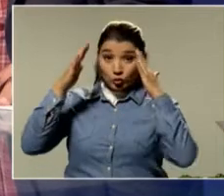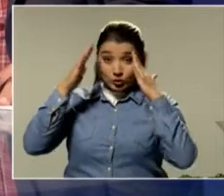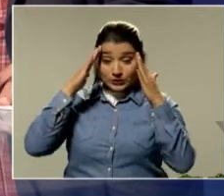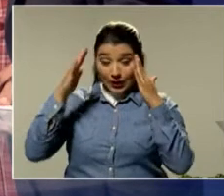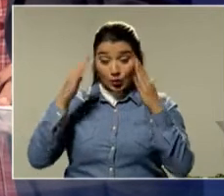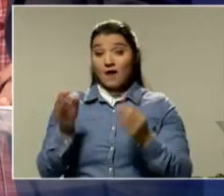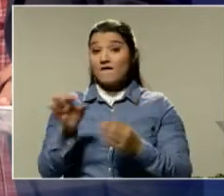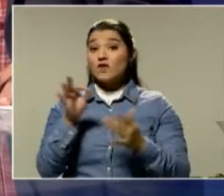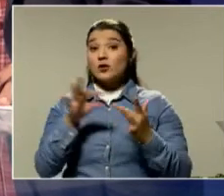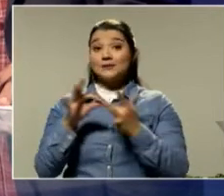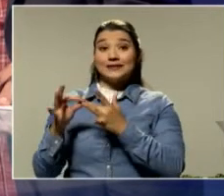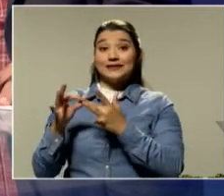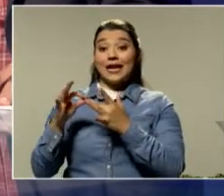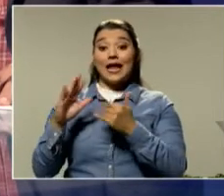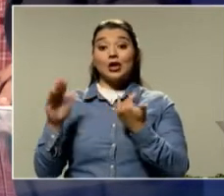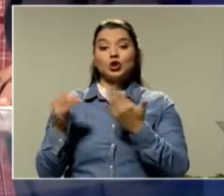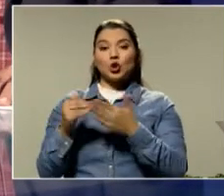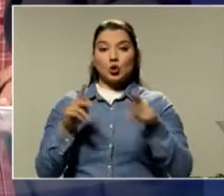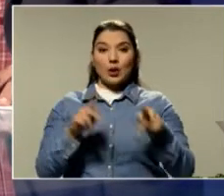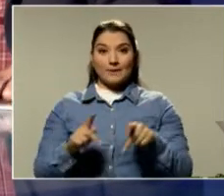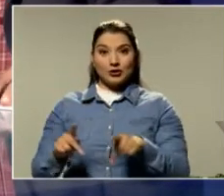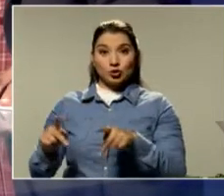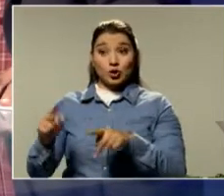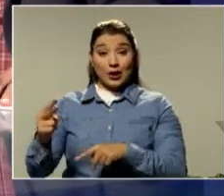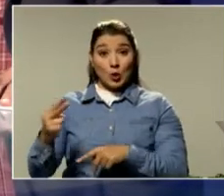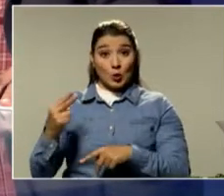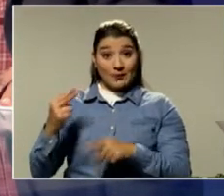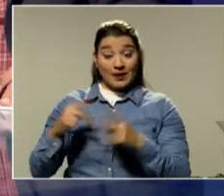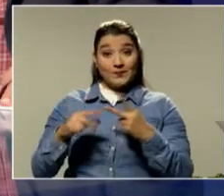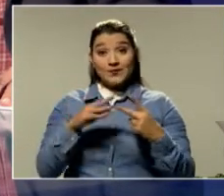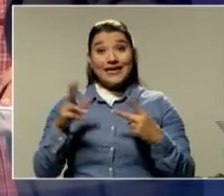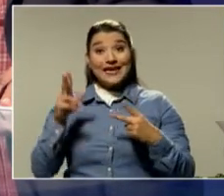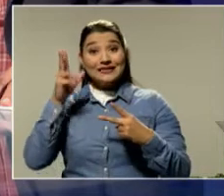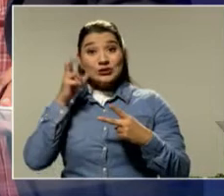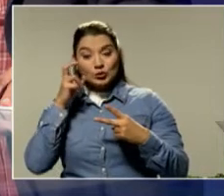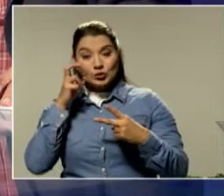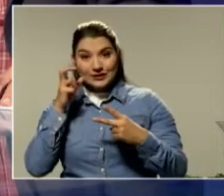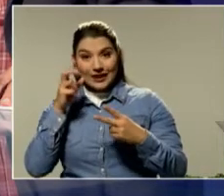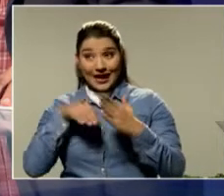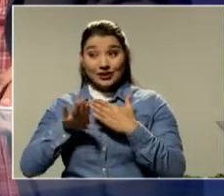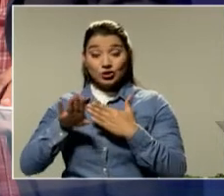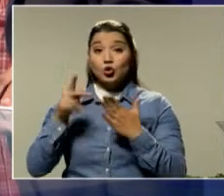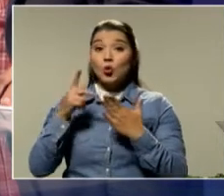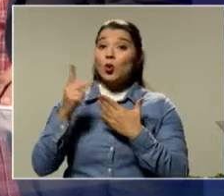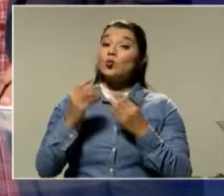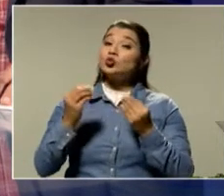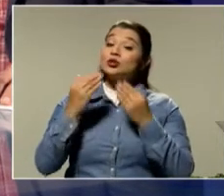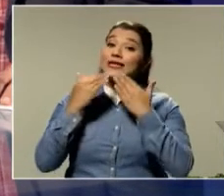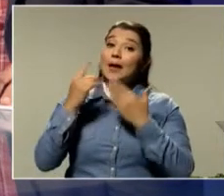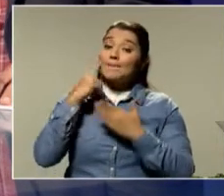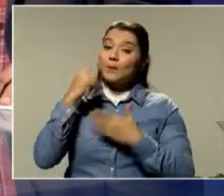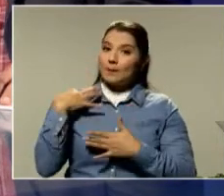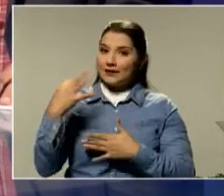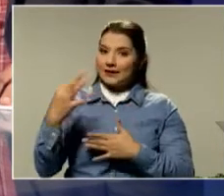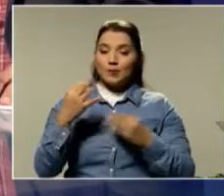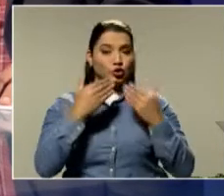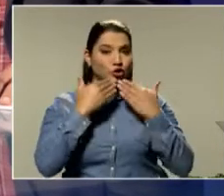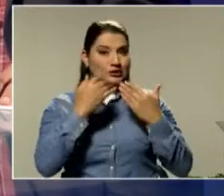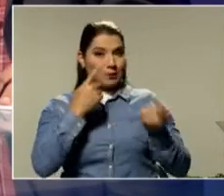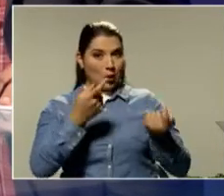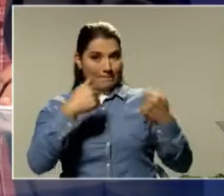muy especial a las personas que nos están viendo y escuchando en su programa. Muchas gracias por la invitación. Gracias por venir al set de Costa